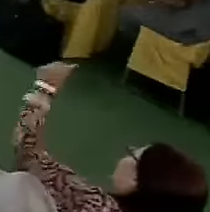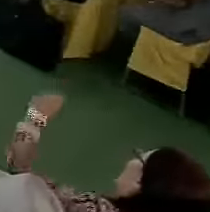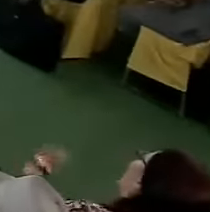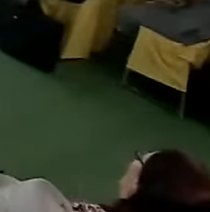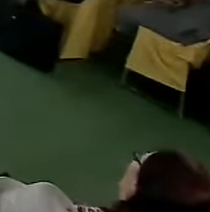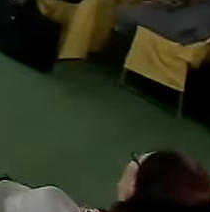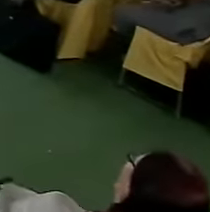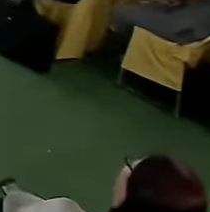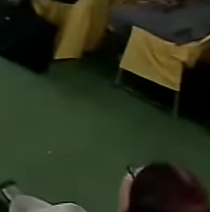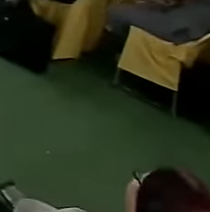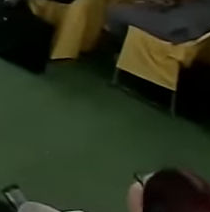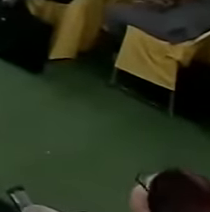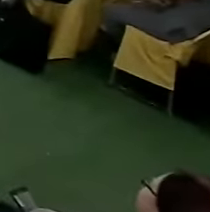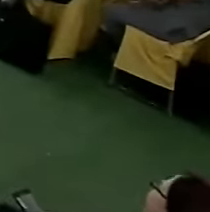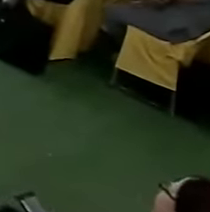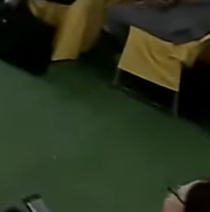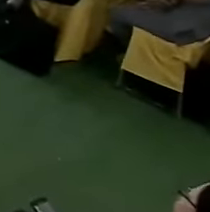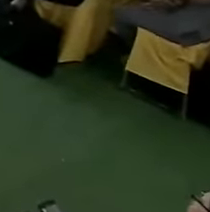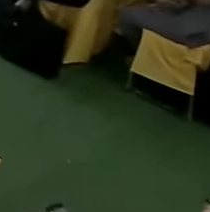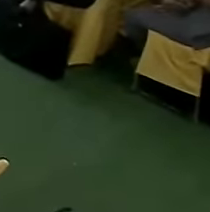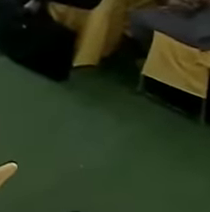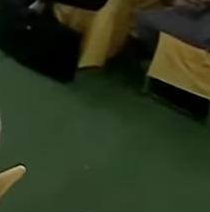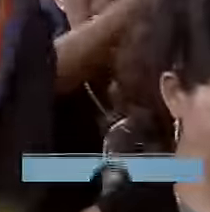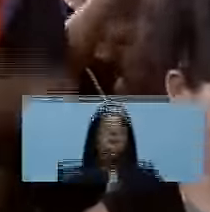Al Movimiento Corazón Artesano.